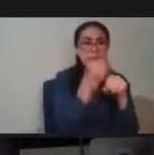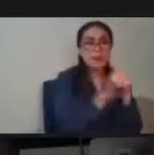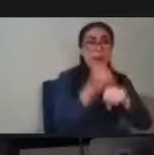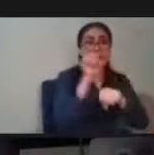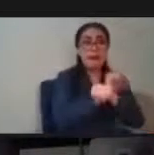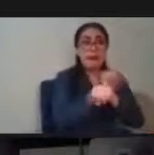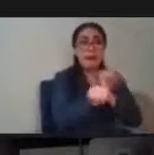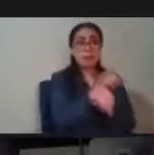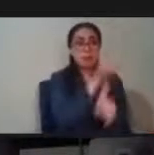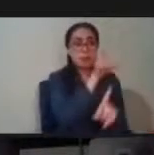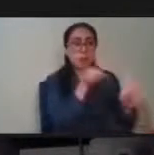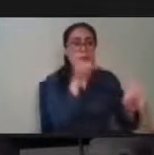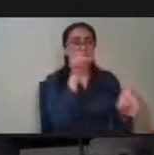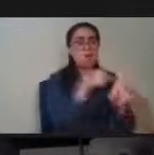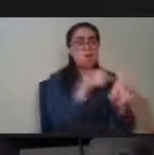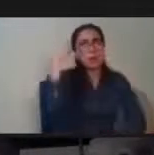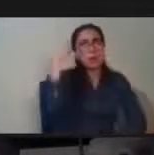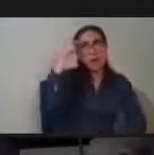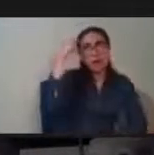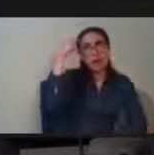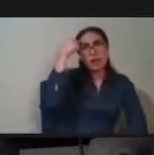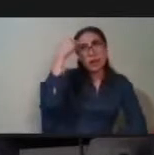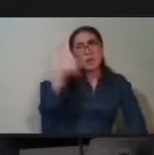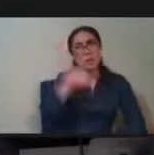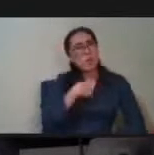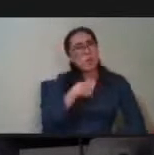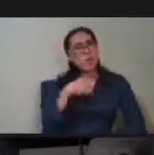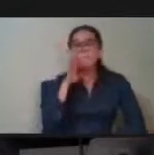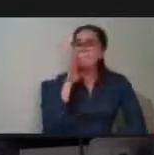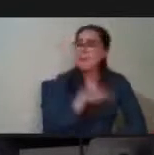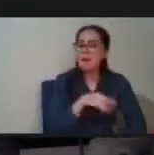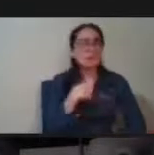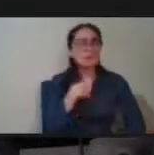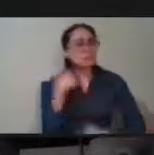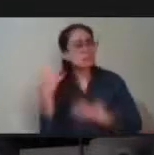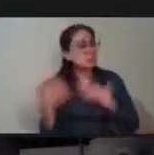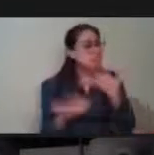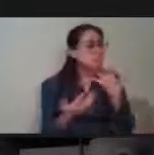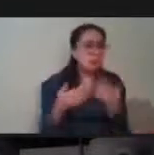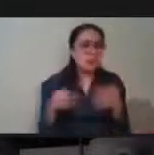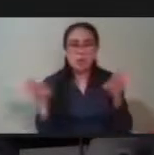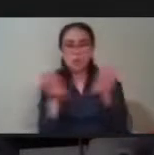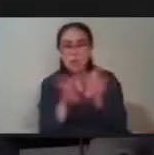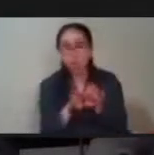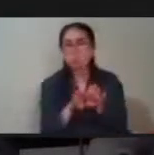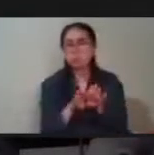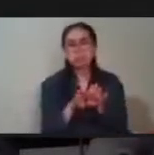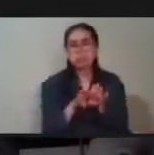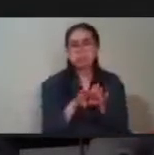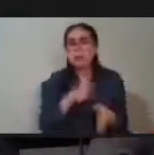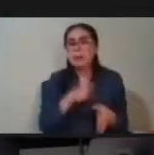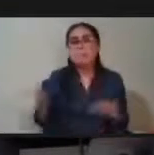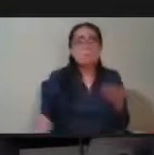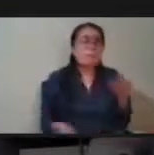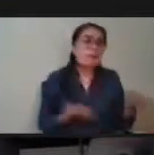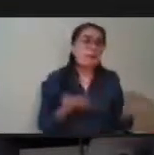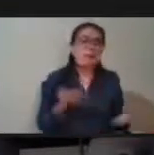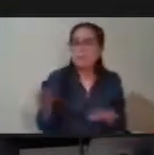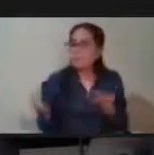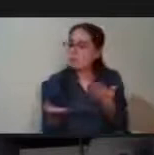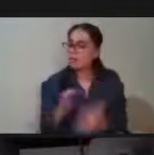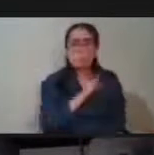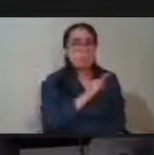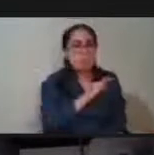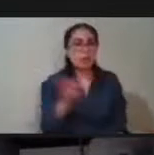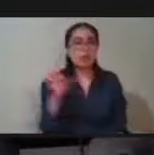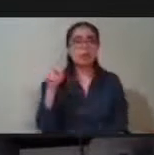de lo estoy haciendo mal, no sé por dónde voy. Ahora ya puede empezar a bailar al personaje. Cuando el